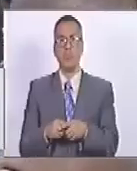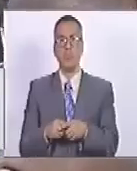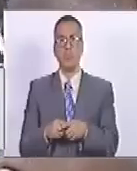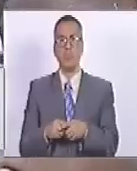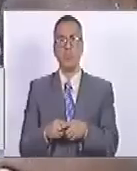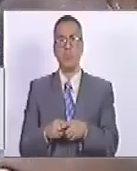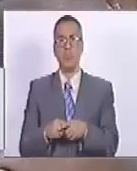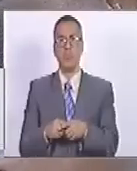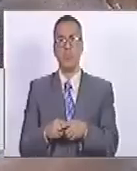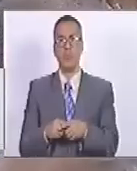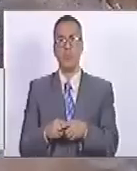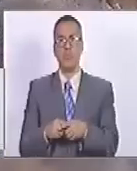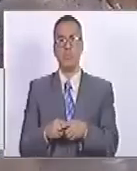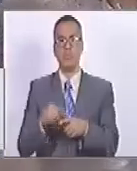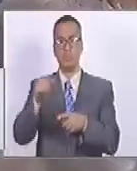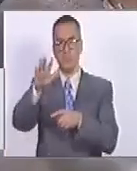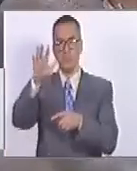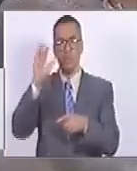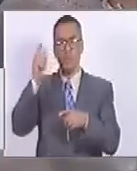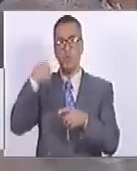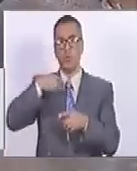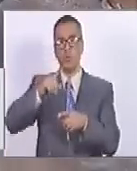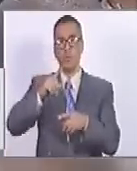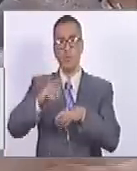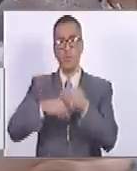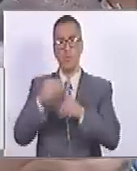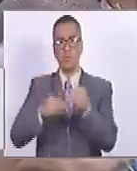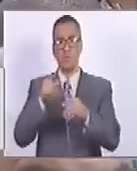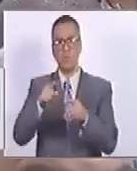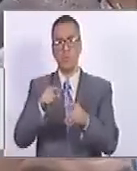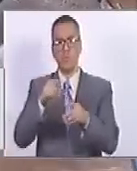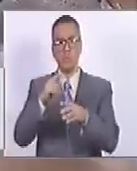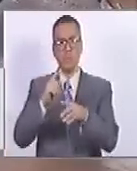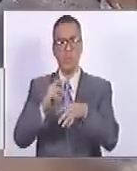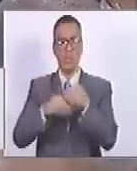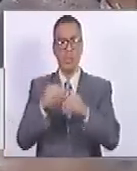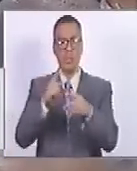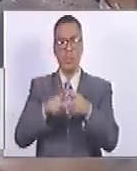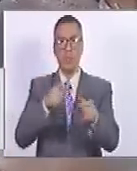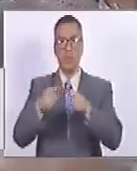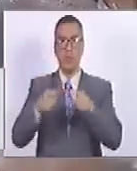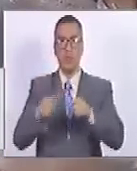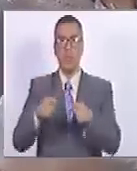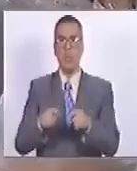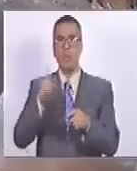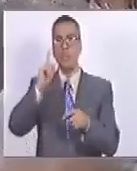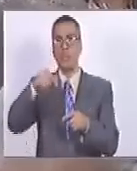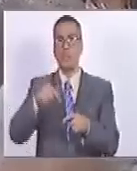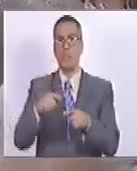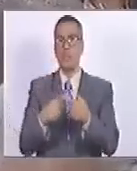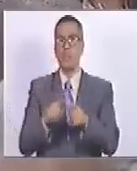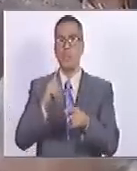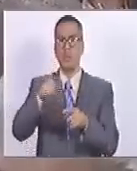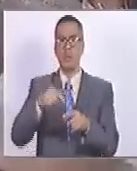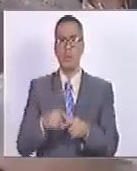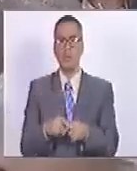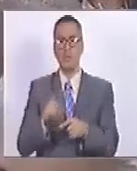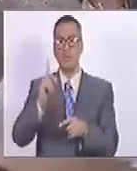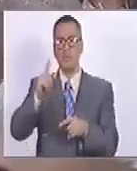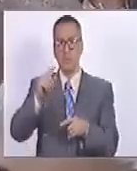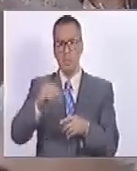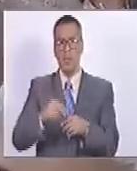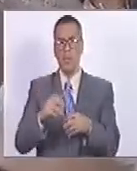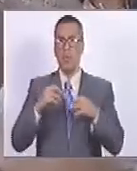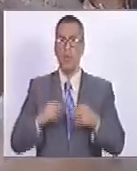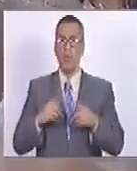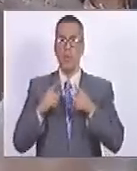digamos que hay un compromiso que no se ha cumplido con ese movimiento. Pero además es también propicia